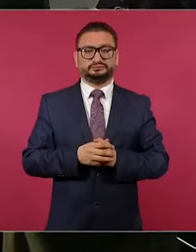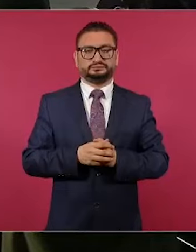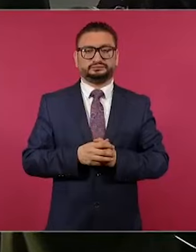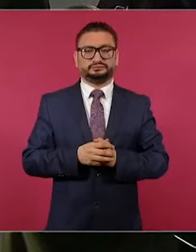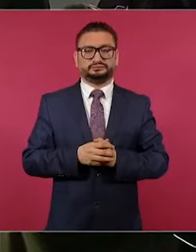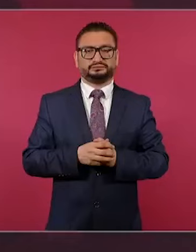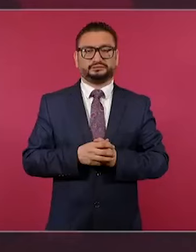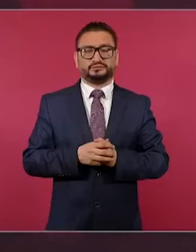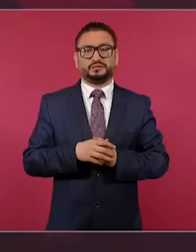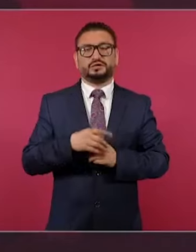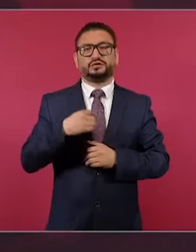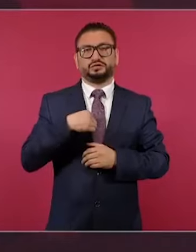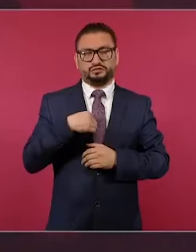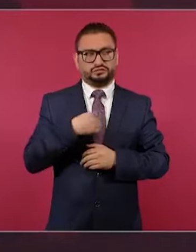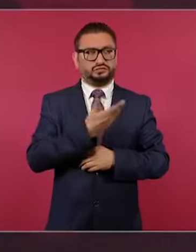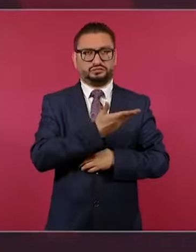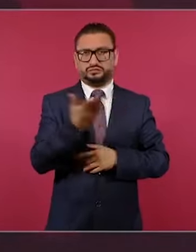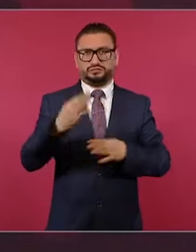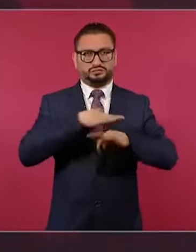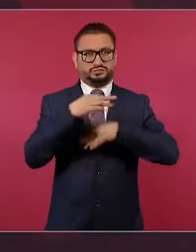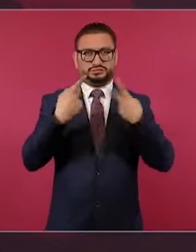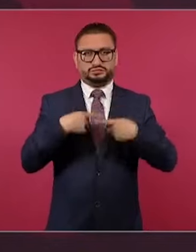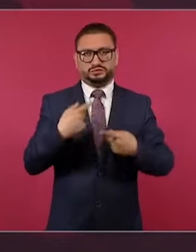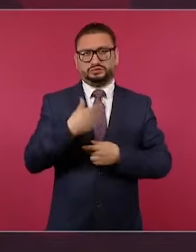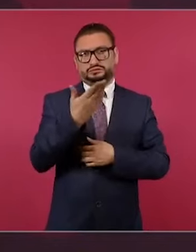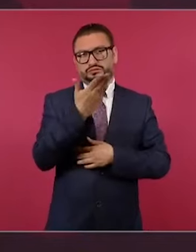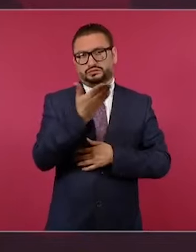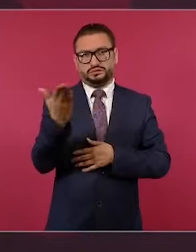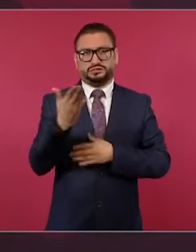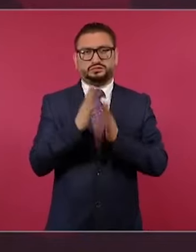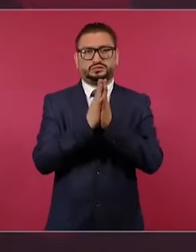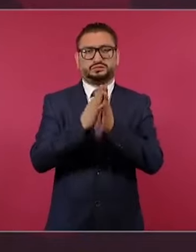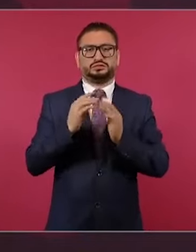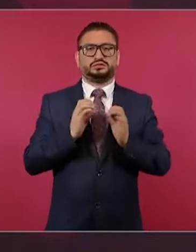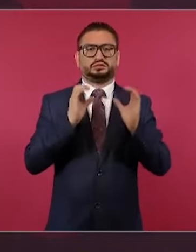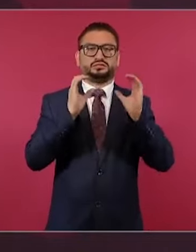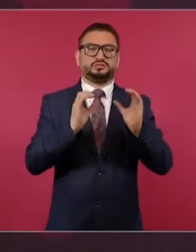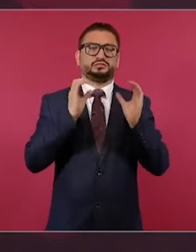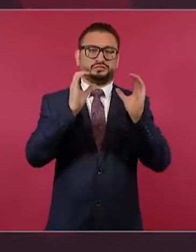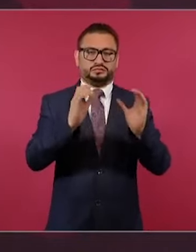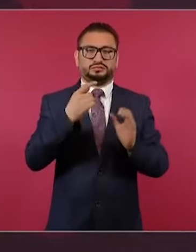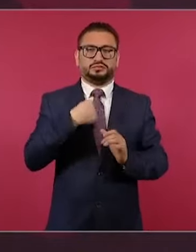Y nada más pedirle a la gente, pues que me cuide, pero que me cuiden